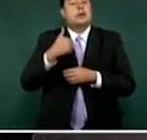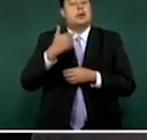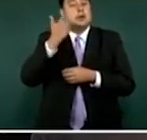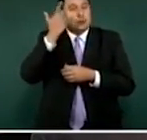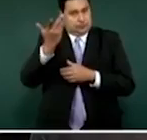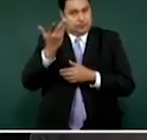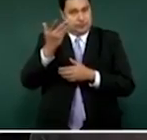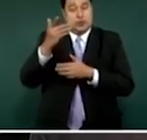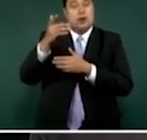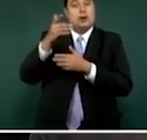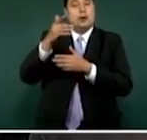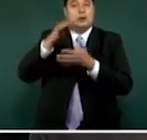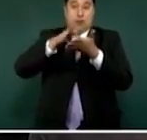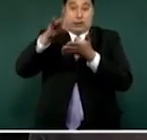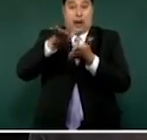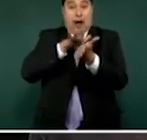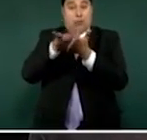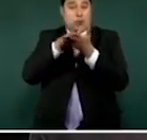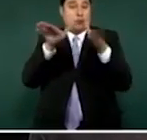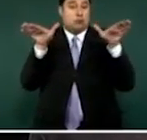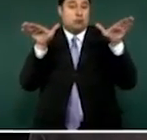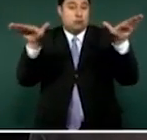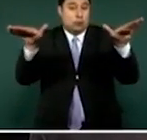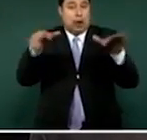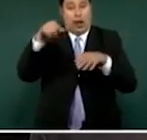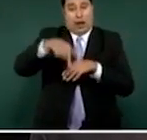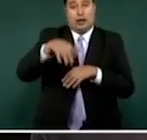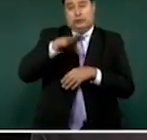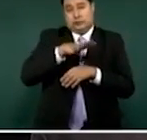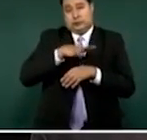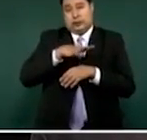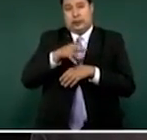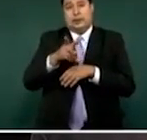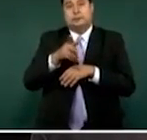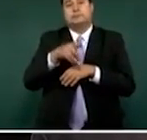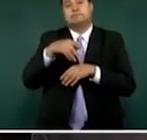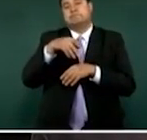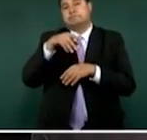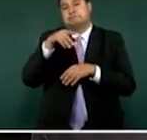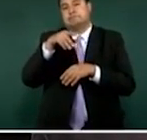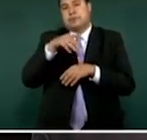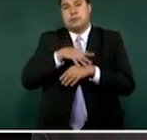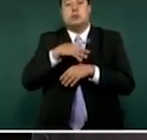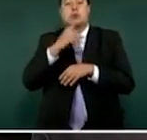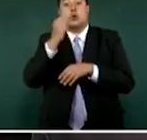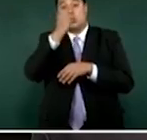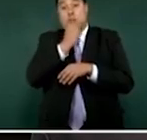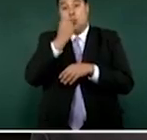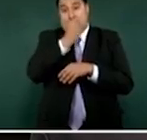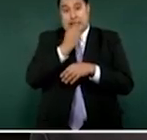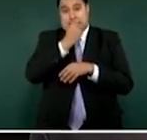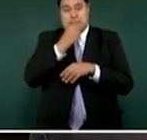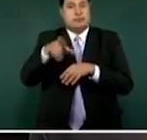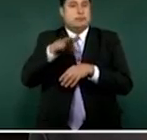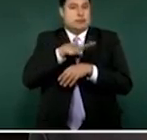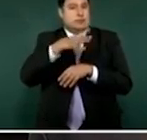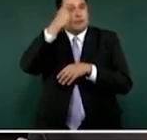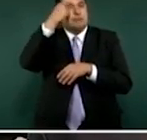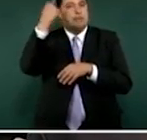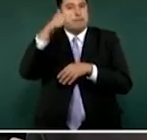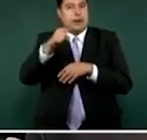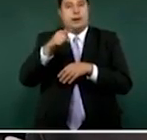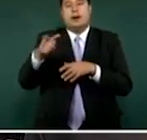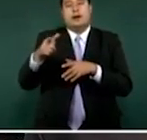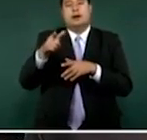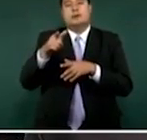para la realización del aeropuerto de Tamuín, que ya se oficializa para que se pueda